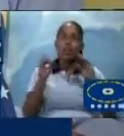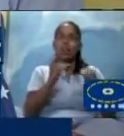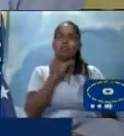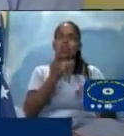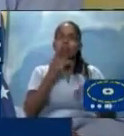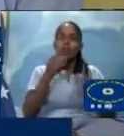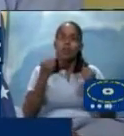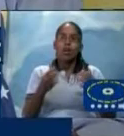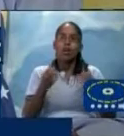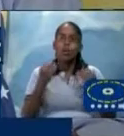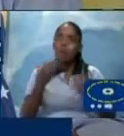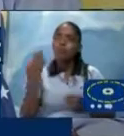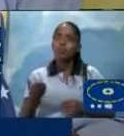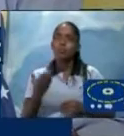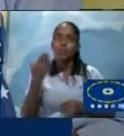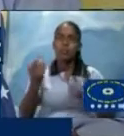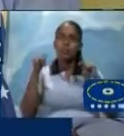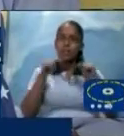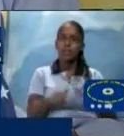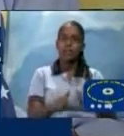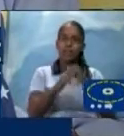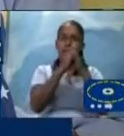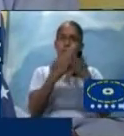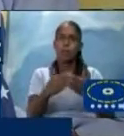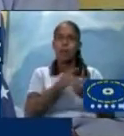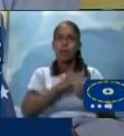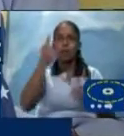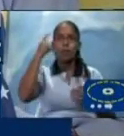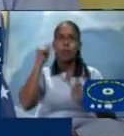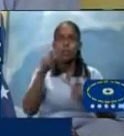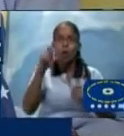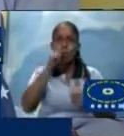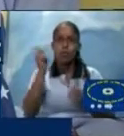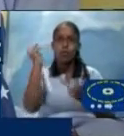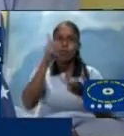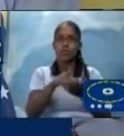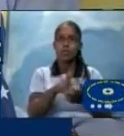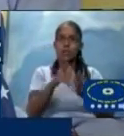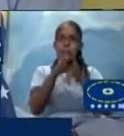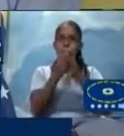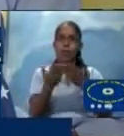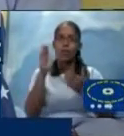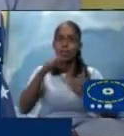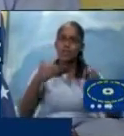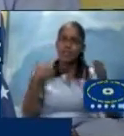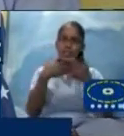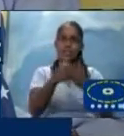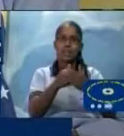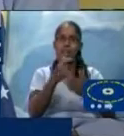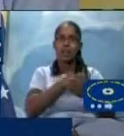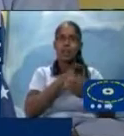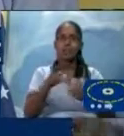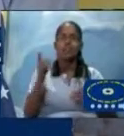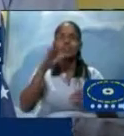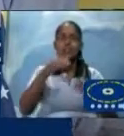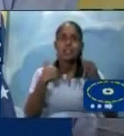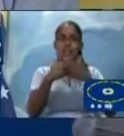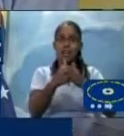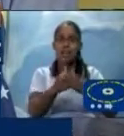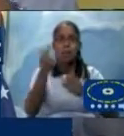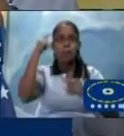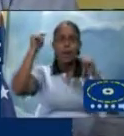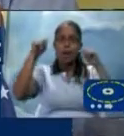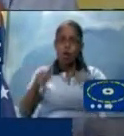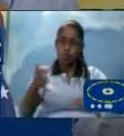algo muy esencial. Acá la palabra para Daniel fue, las palabras están cerradas. Para Daniel estaban cerradas. Para